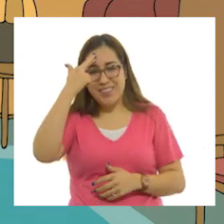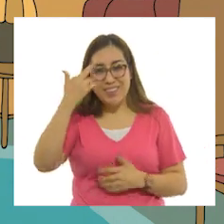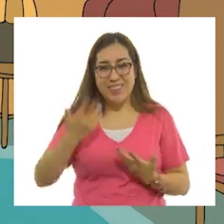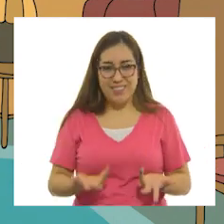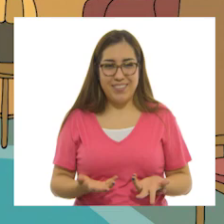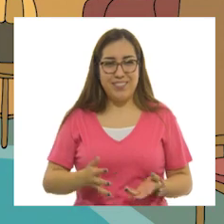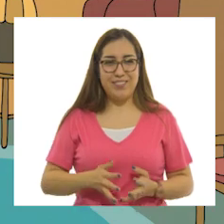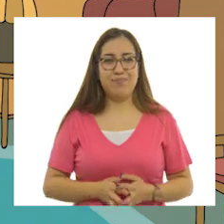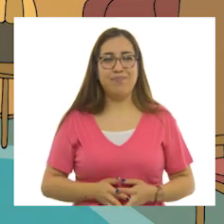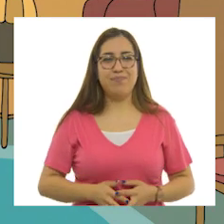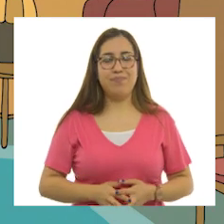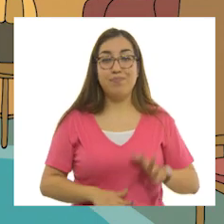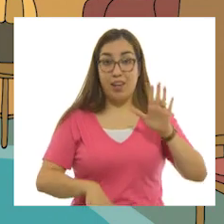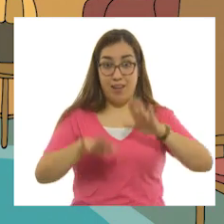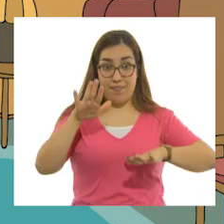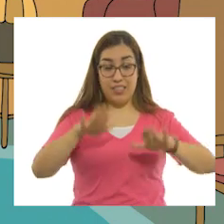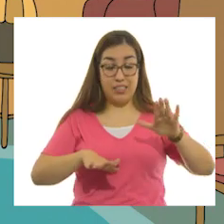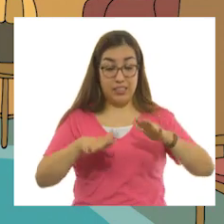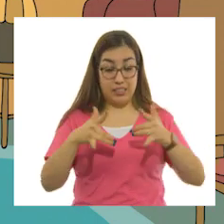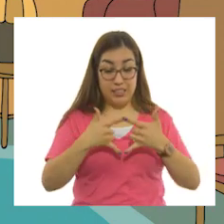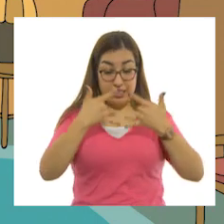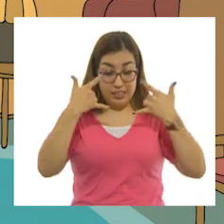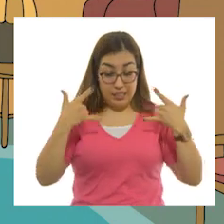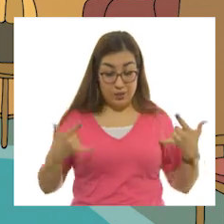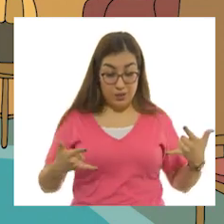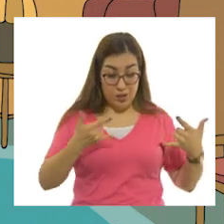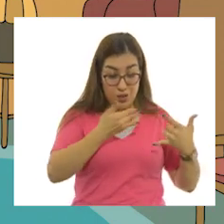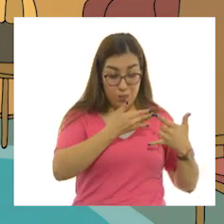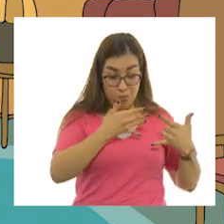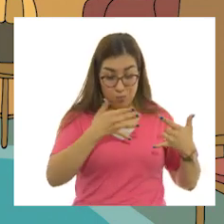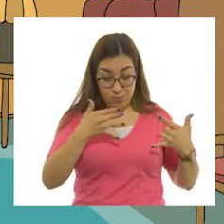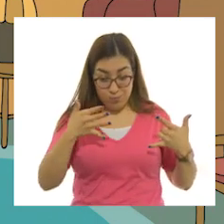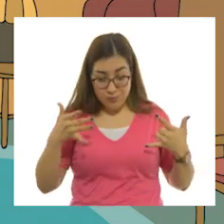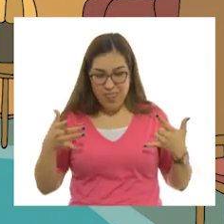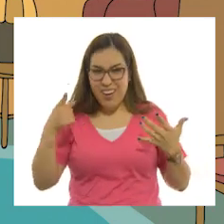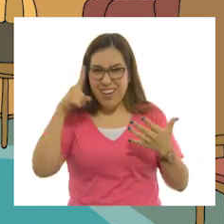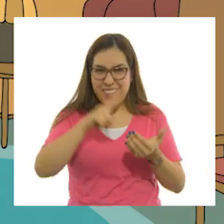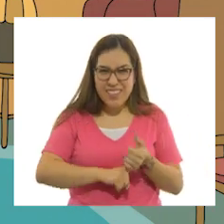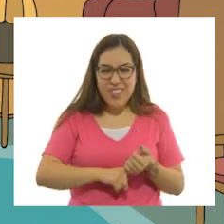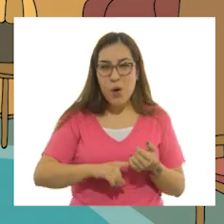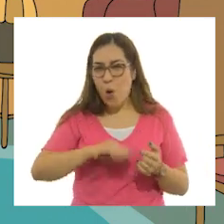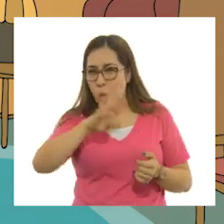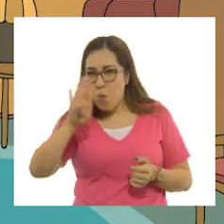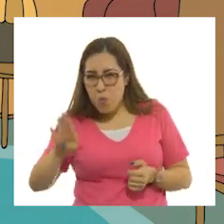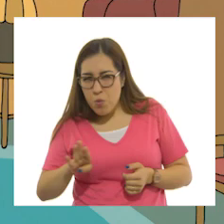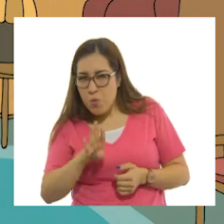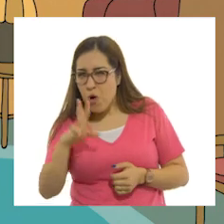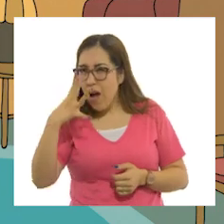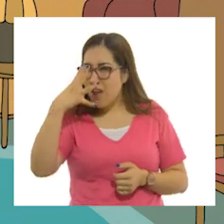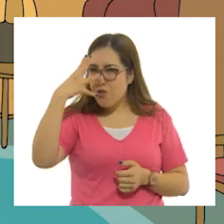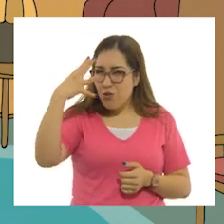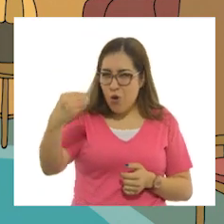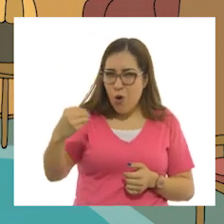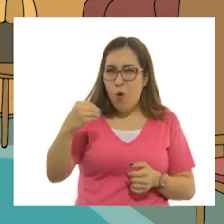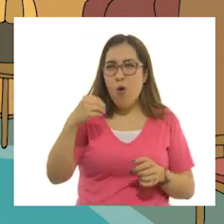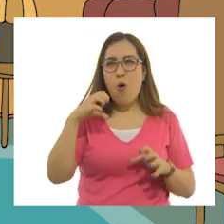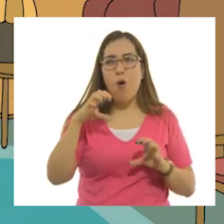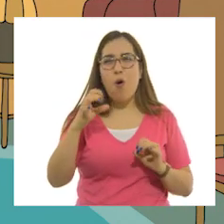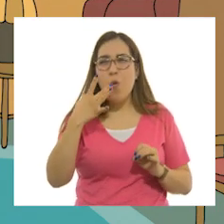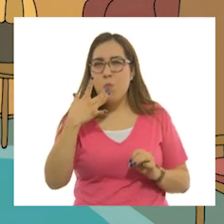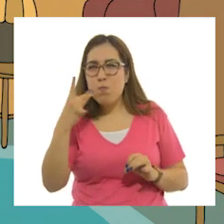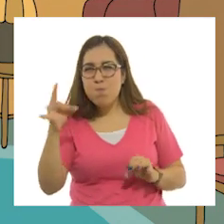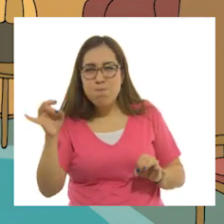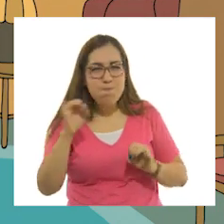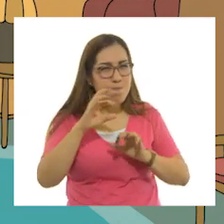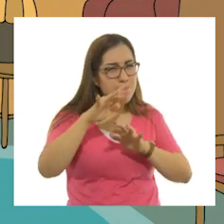este contamos una historia con monstruos ogros brujas lobos feroces o aquellos personajes que producen miedo